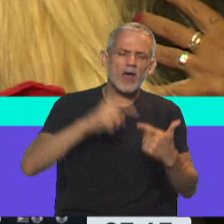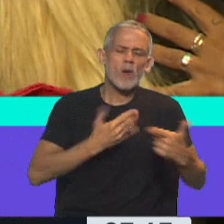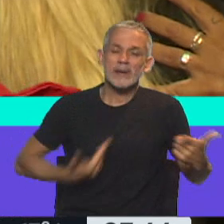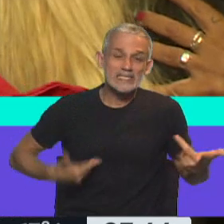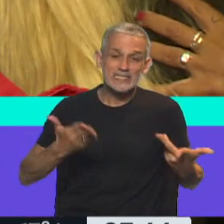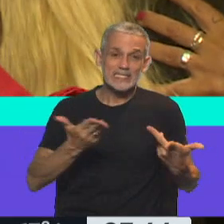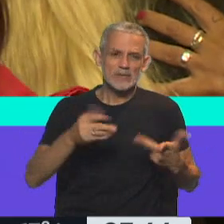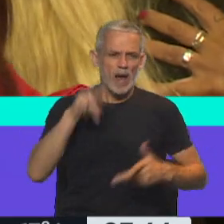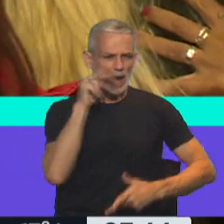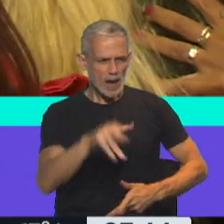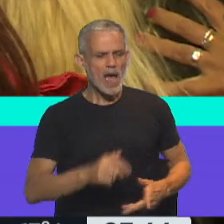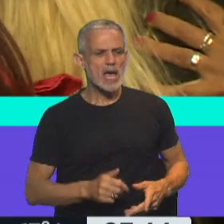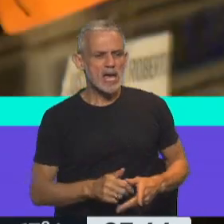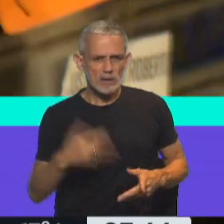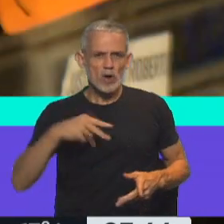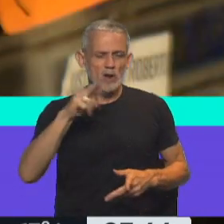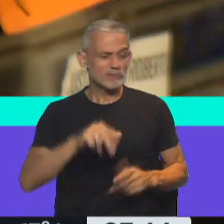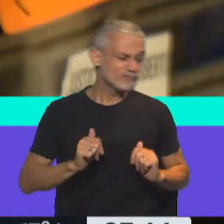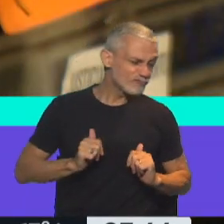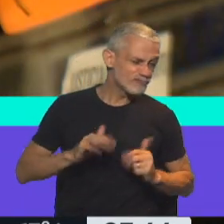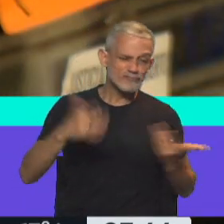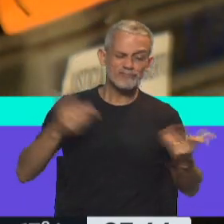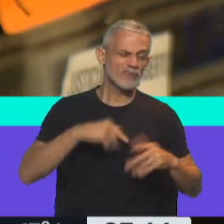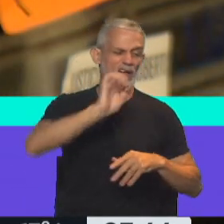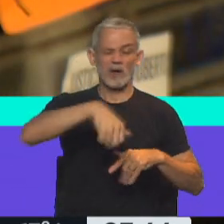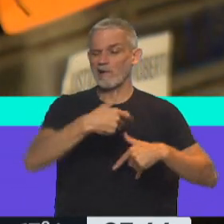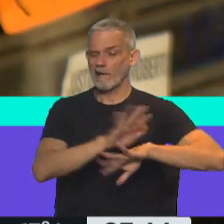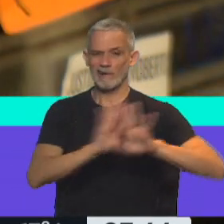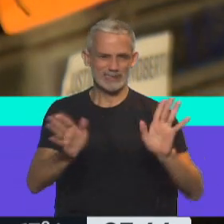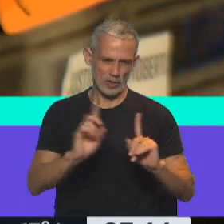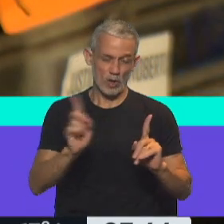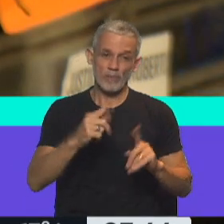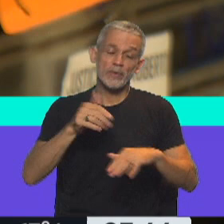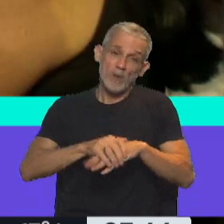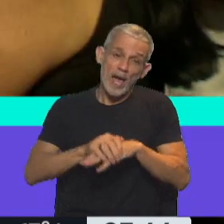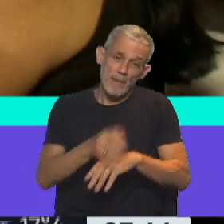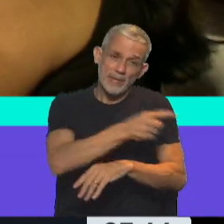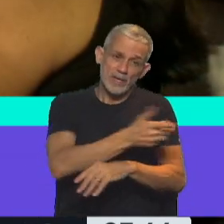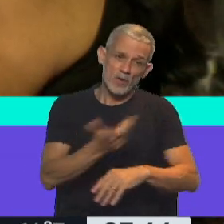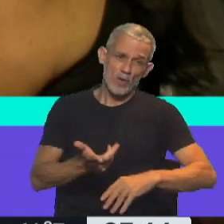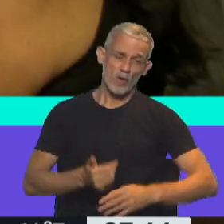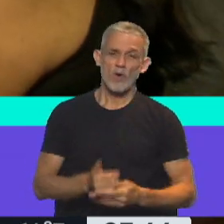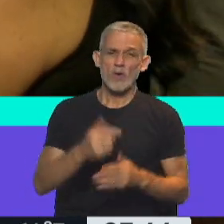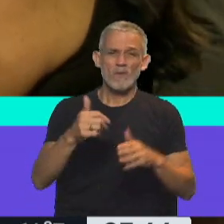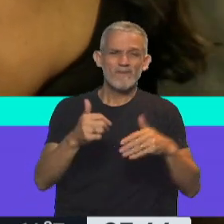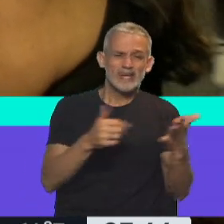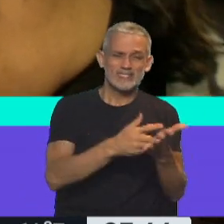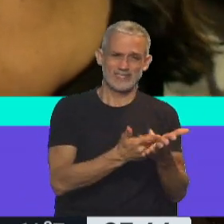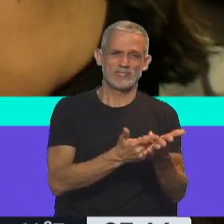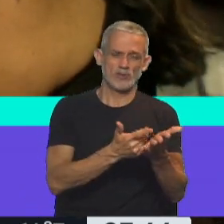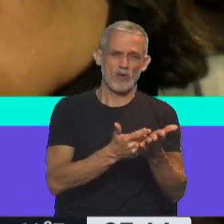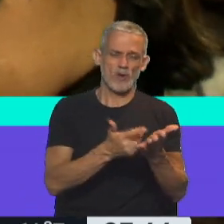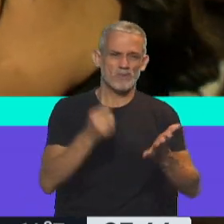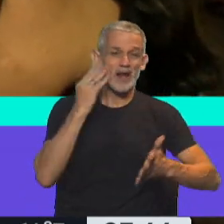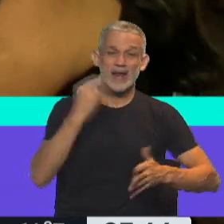llegar para que vean y no que lo miren así y los esquiven como si nada. Era un amigo, era un vecino más de